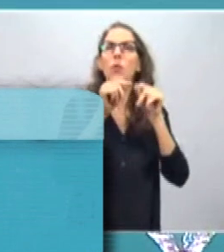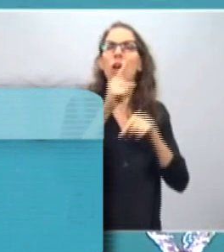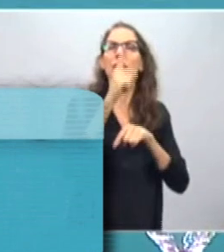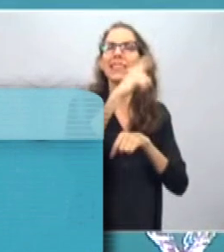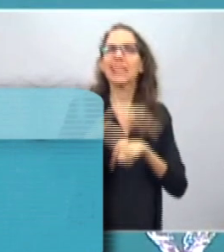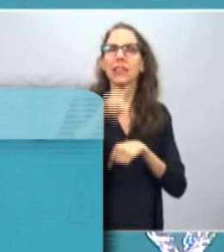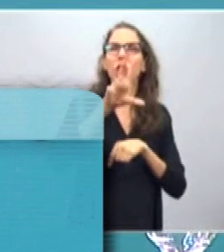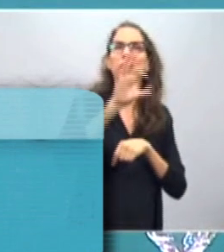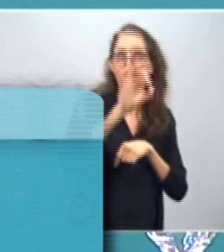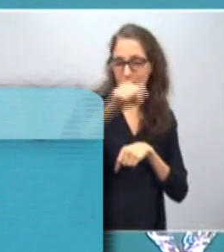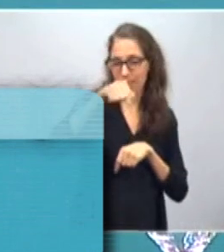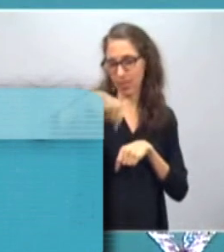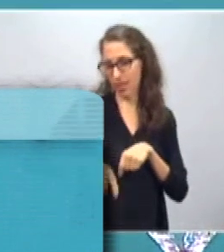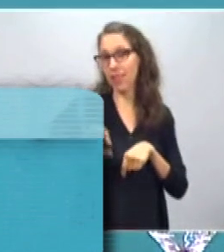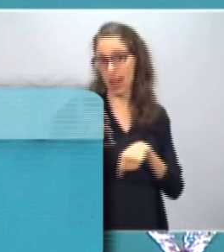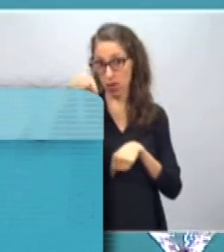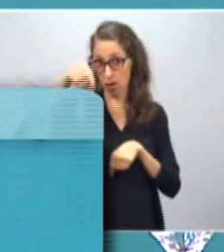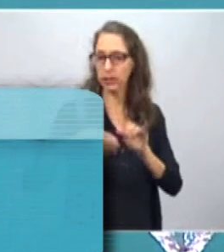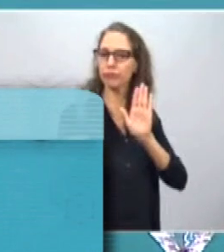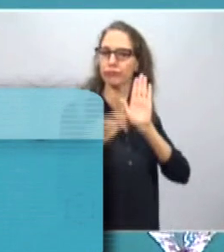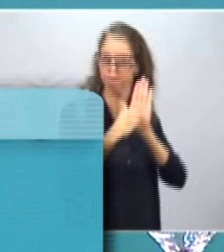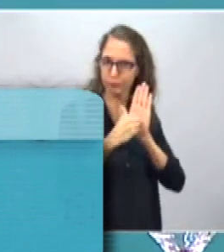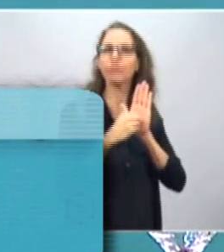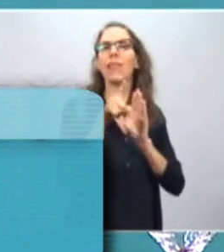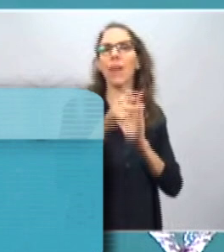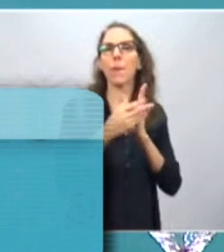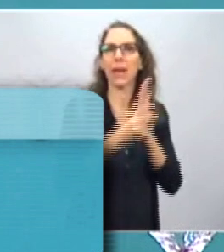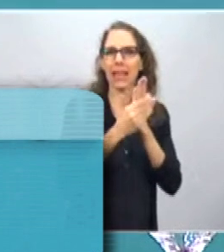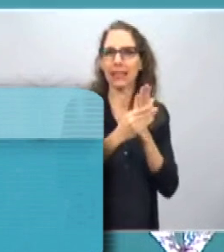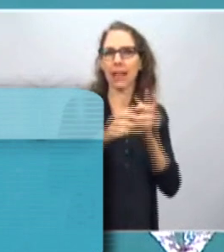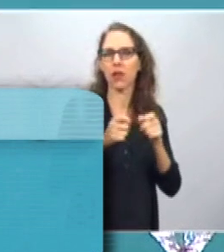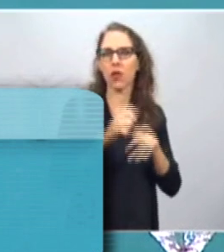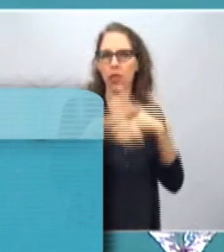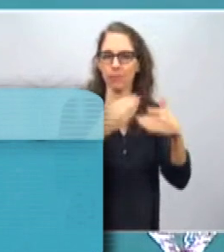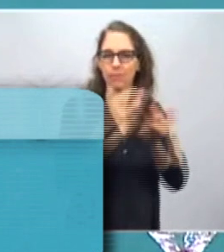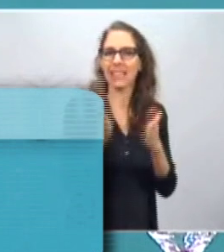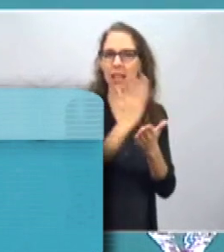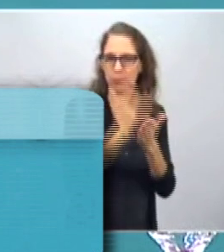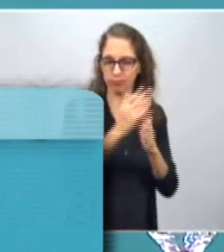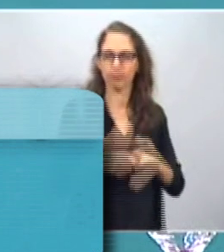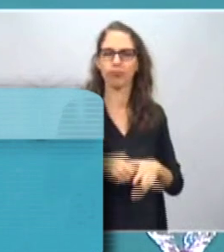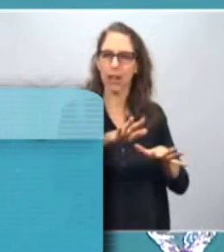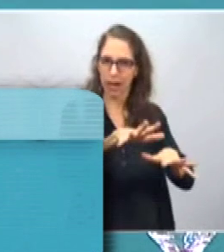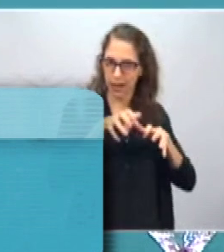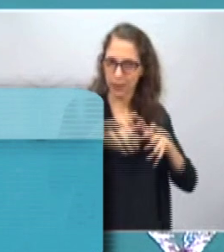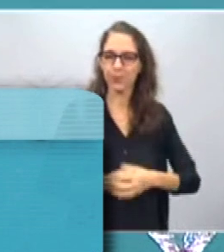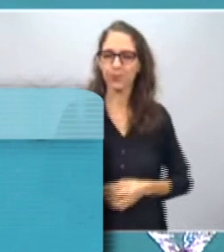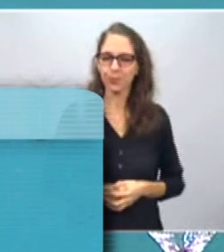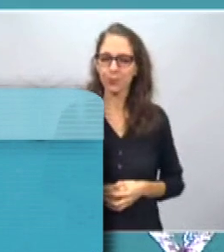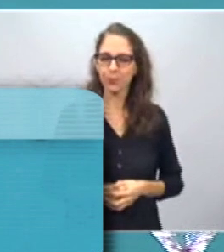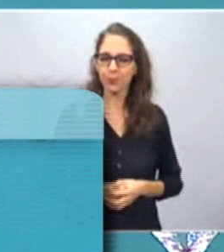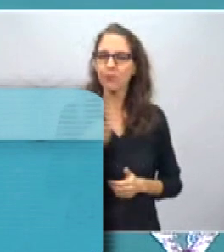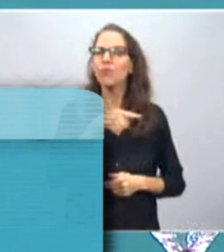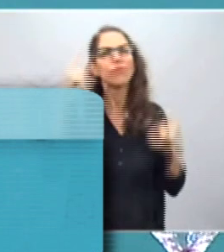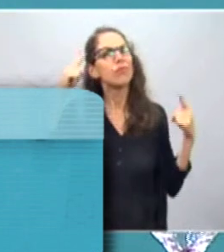año 2024 del Ministerio de Desarrollo Agrario, que tiene por objetivo, en